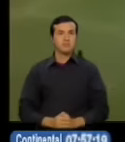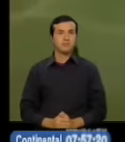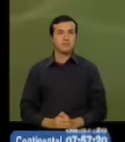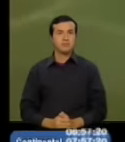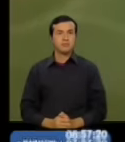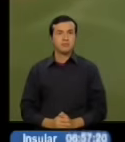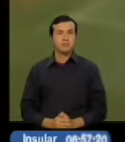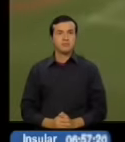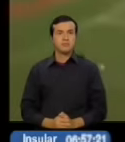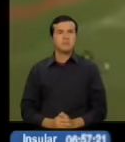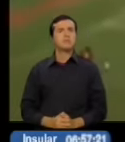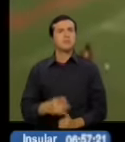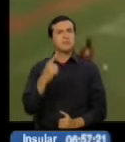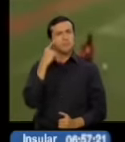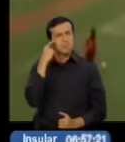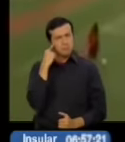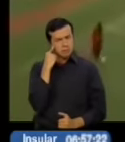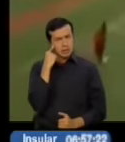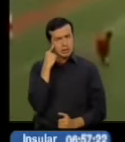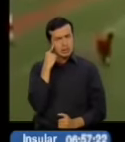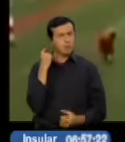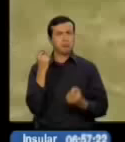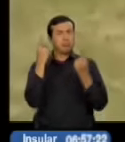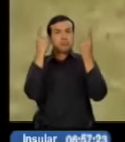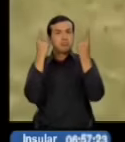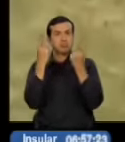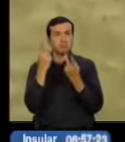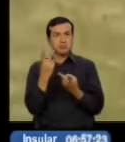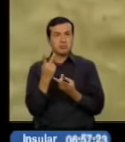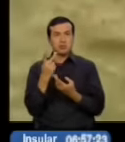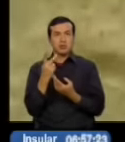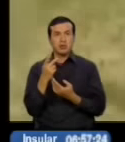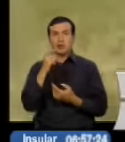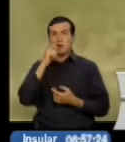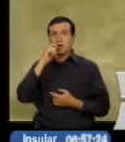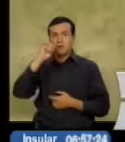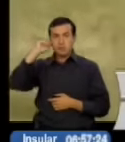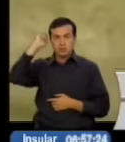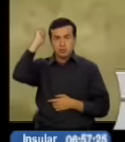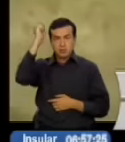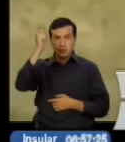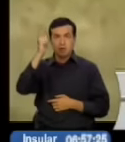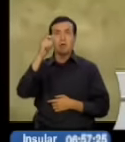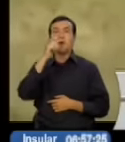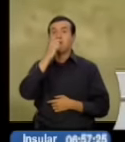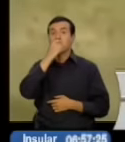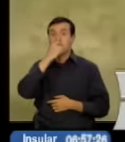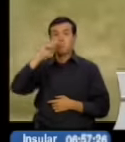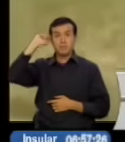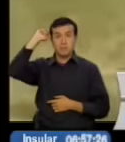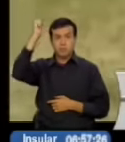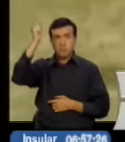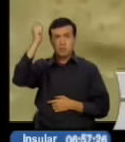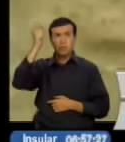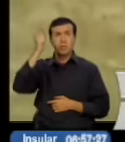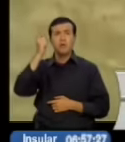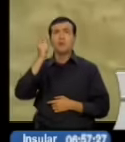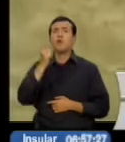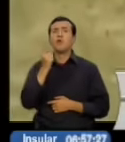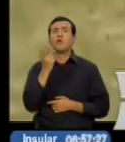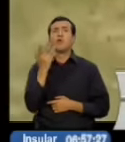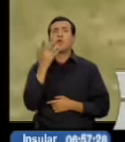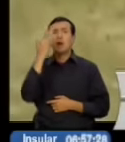donde se produjo este hecho insólito. El árbitro del encuentro, Mohamed El Fadil, sancionó con una